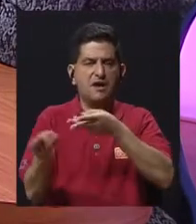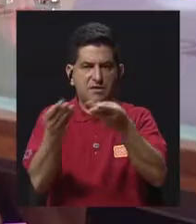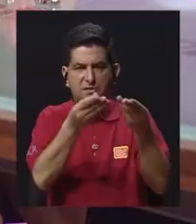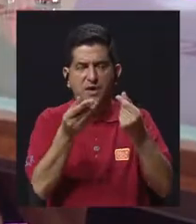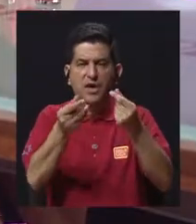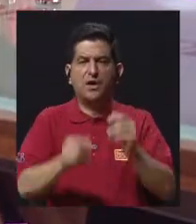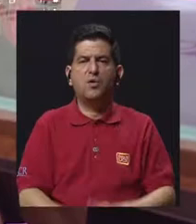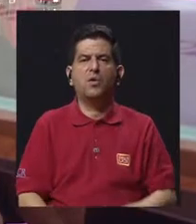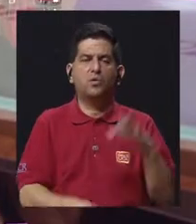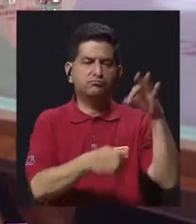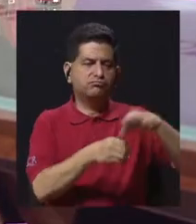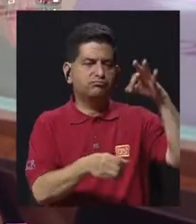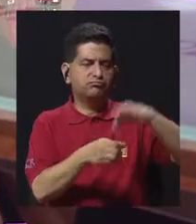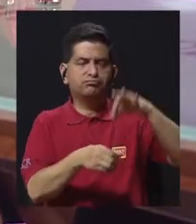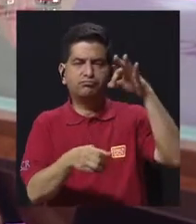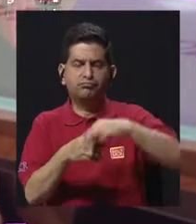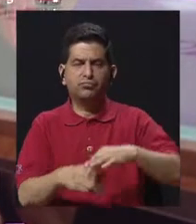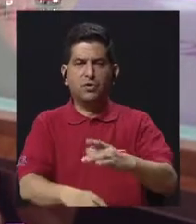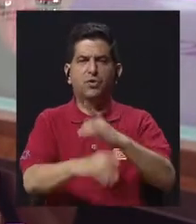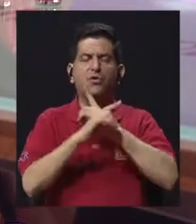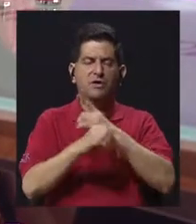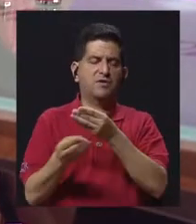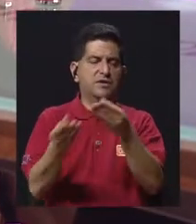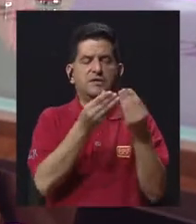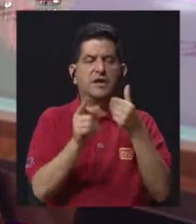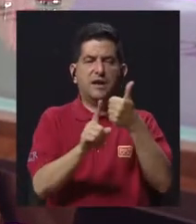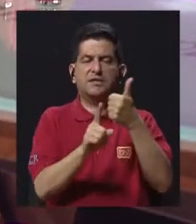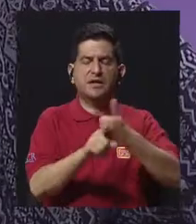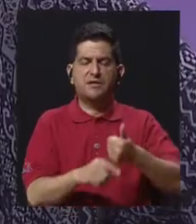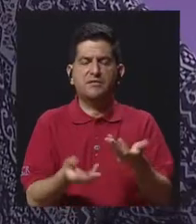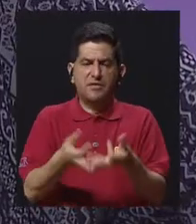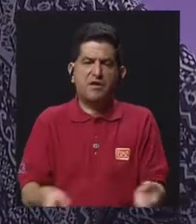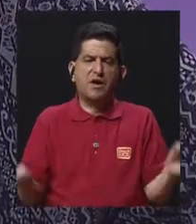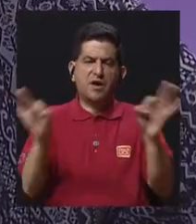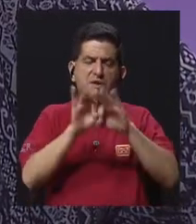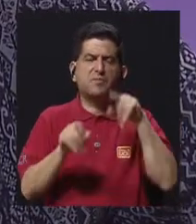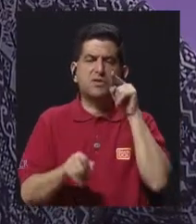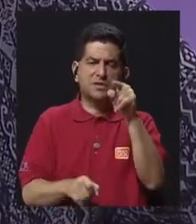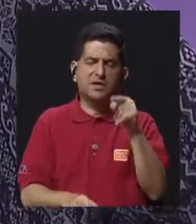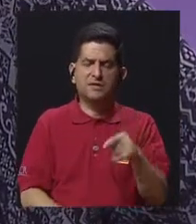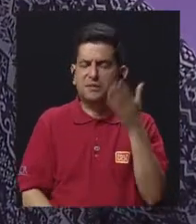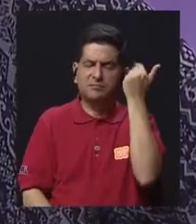de cultivar y defender su territorio? ¿Por qué es importante para ustedes?